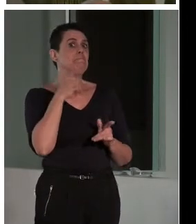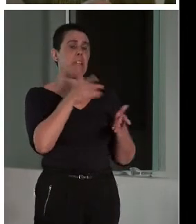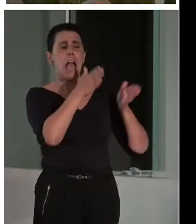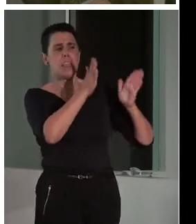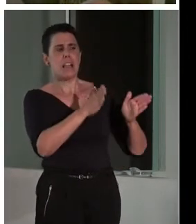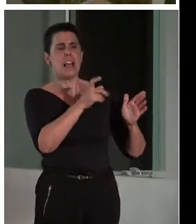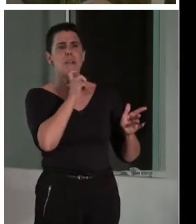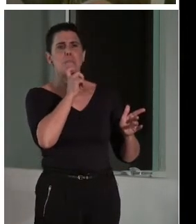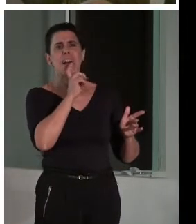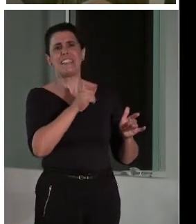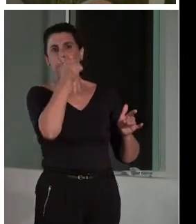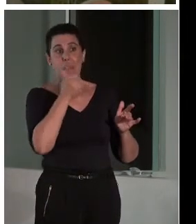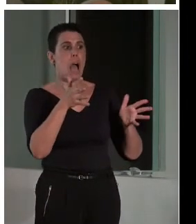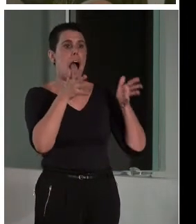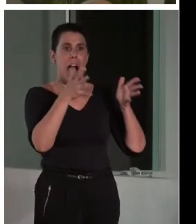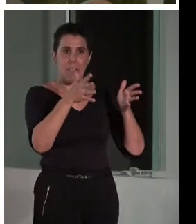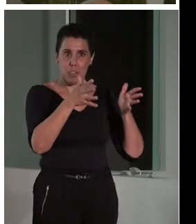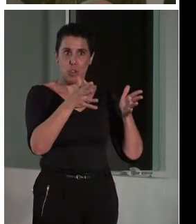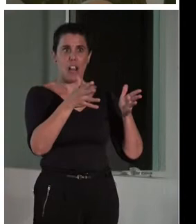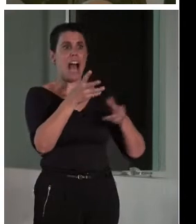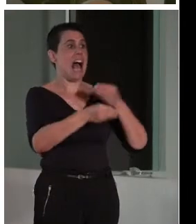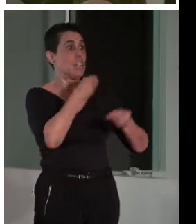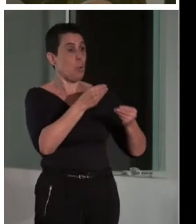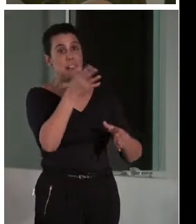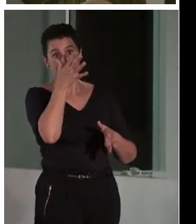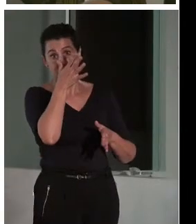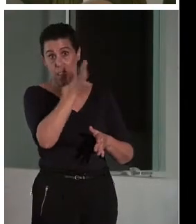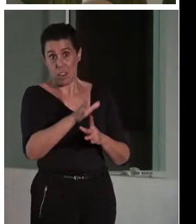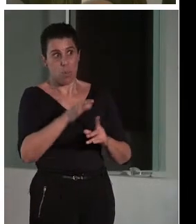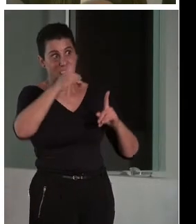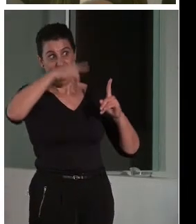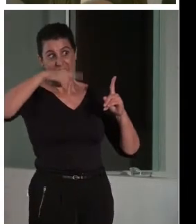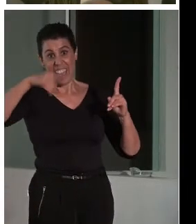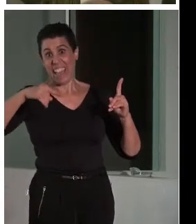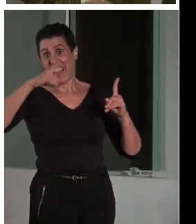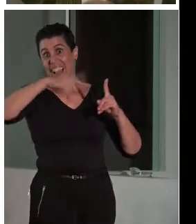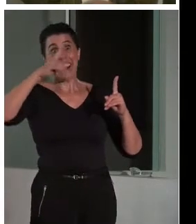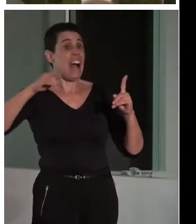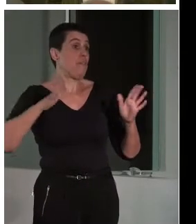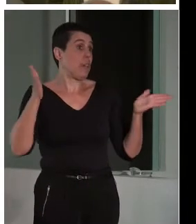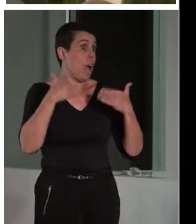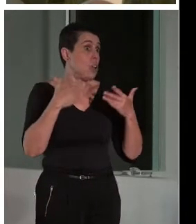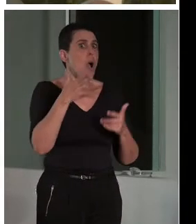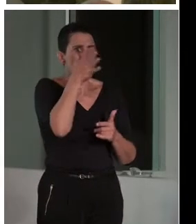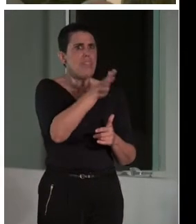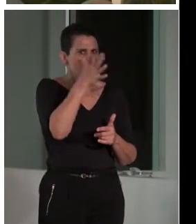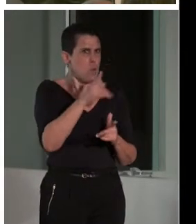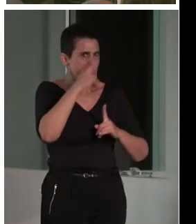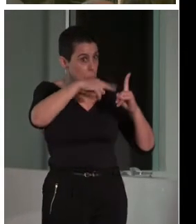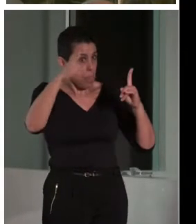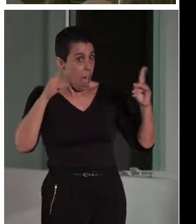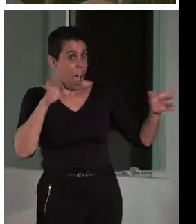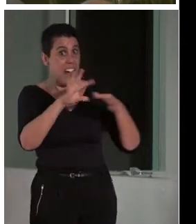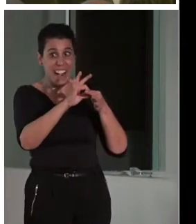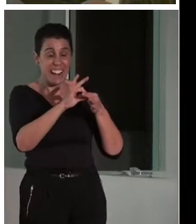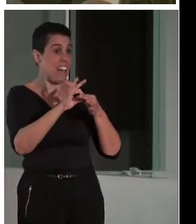de actuar la de asesorar a la de la denuncia no tengo la gráfica de la denuncia pero sí yo debo decir que así como en otras